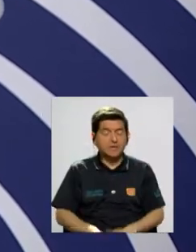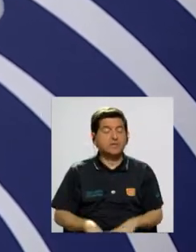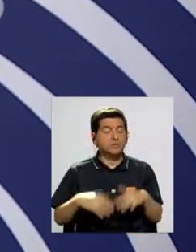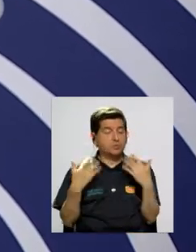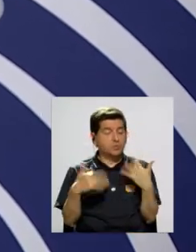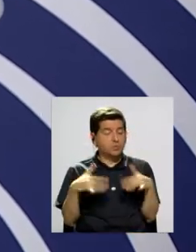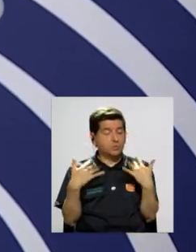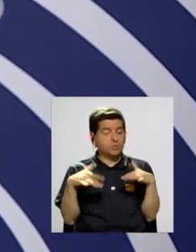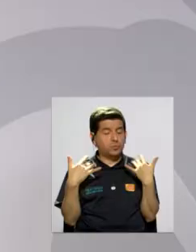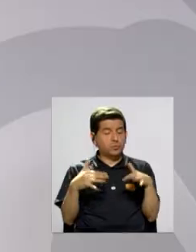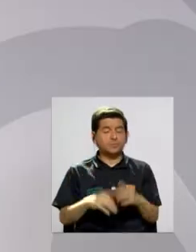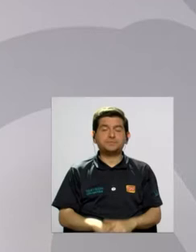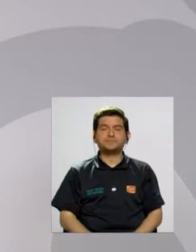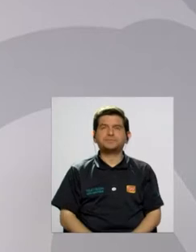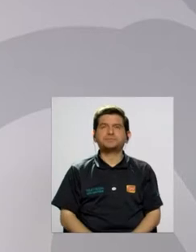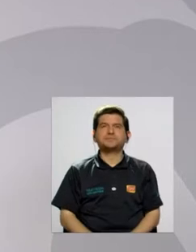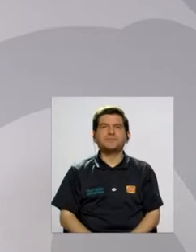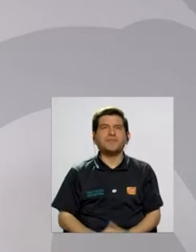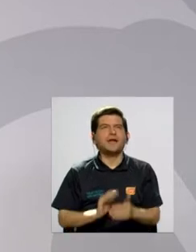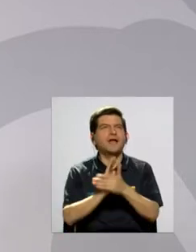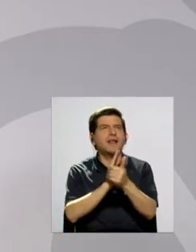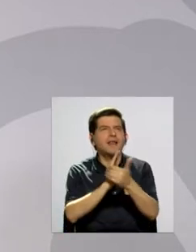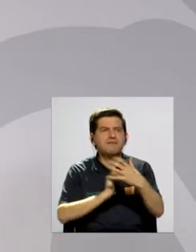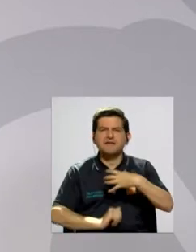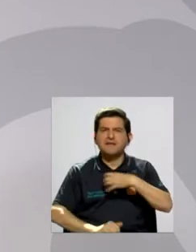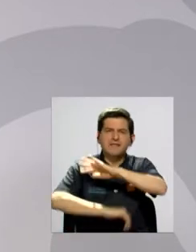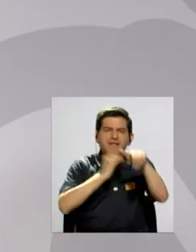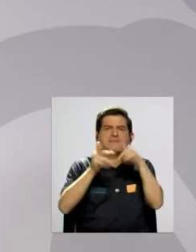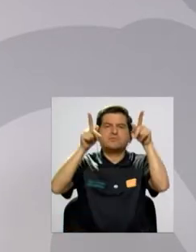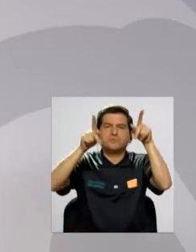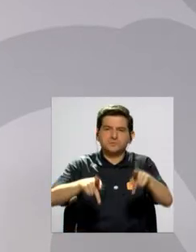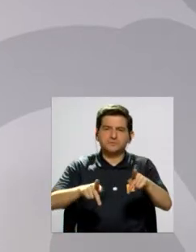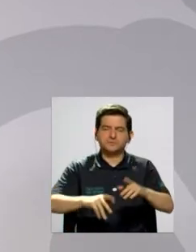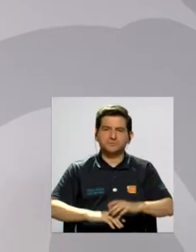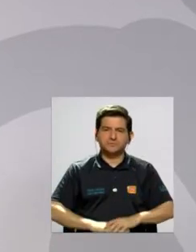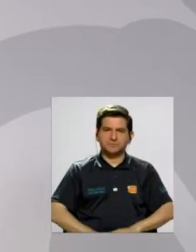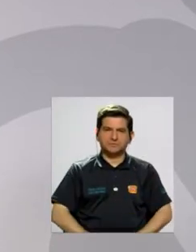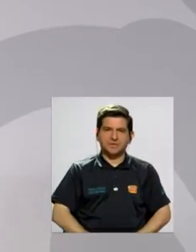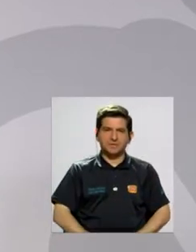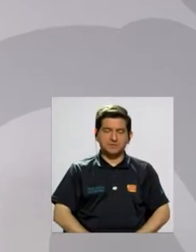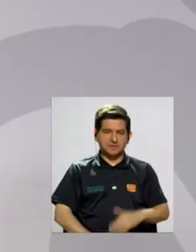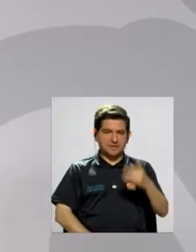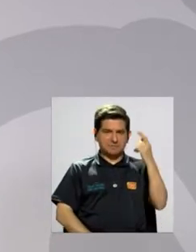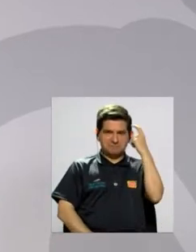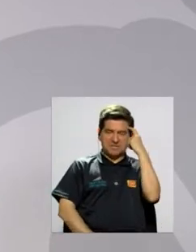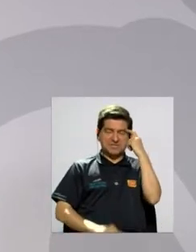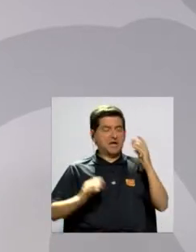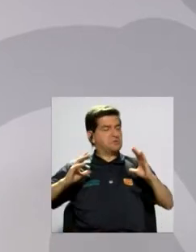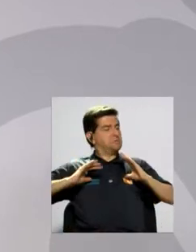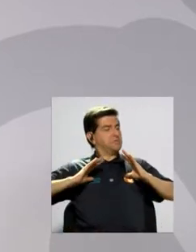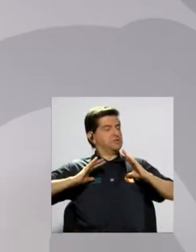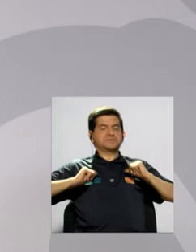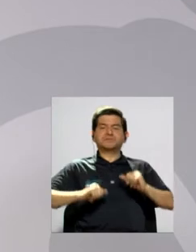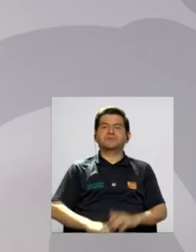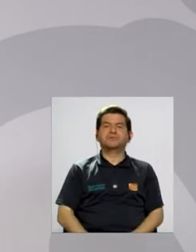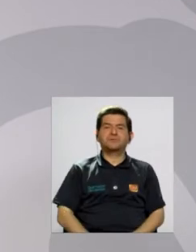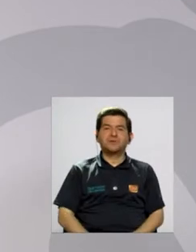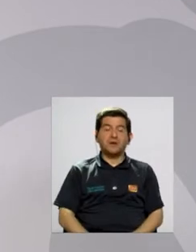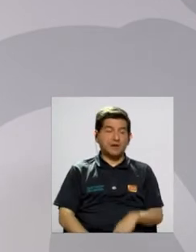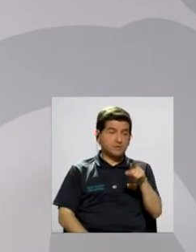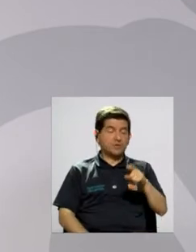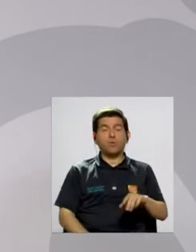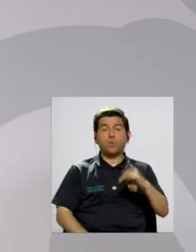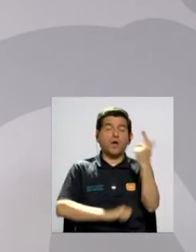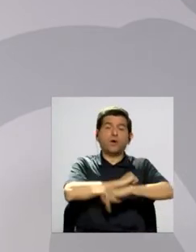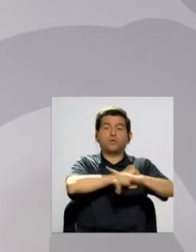extrema. La capacidad de reclamo de todas las personas que tenían planeadas sus vacaciones y que inclusive estaban en el